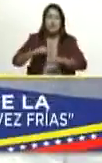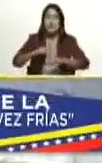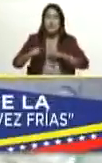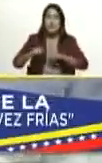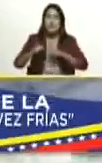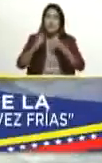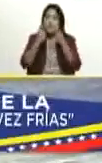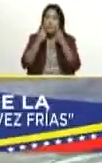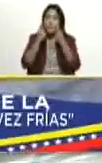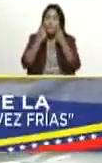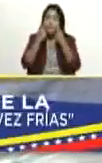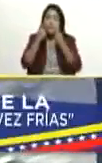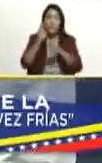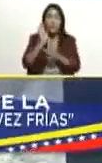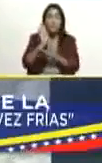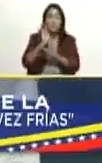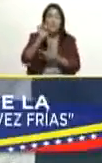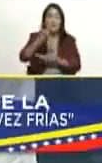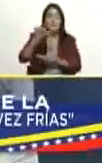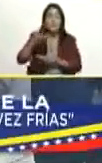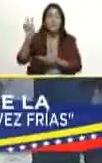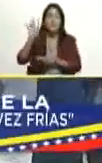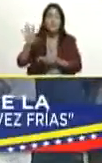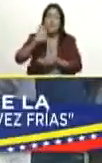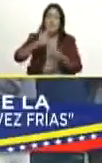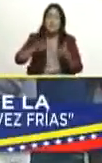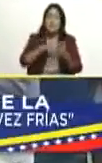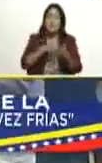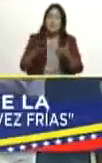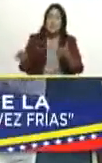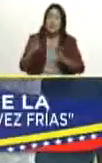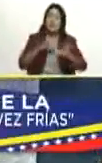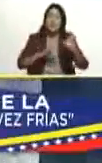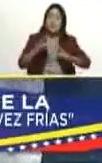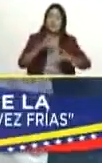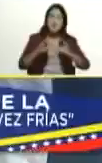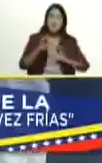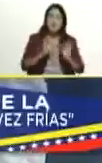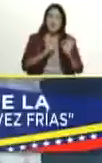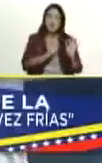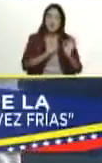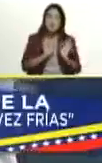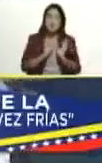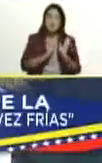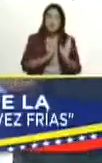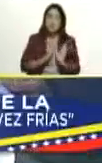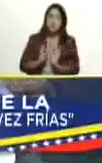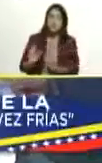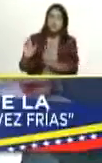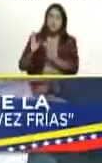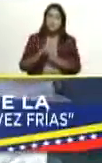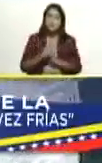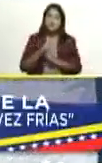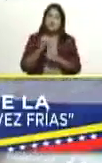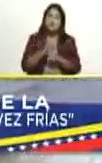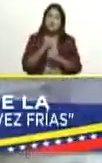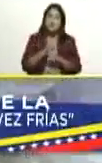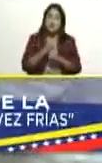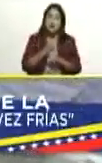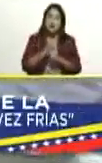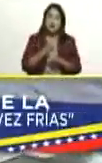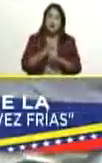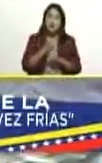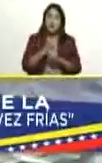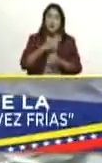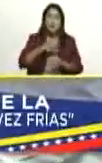y cuidando a su pueblo de manera científica, planificada, estratégica y organizada, asegurando de este modo que el trabajo en equipo trae